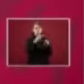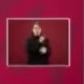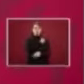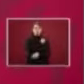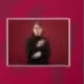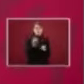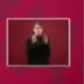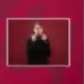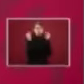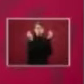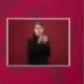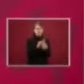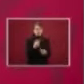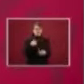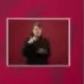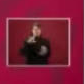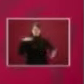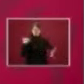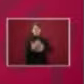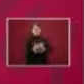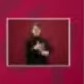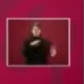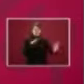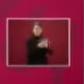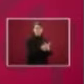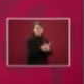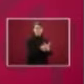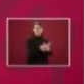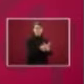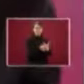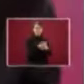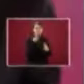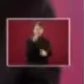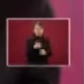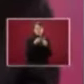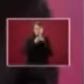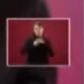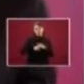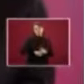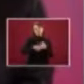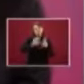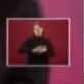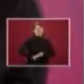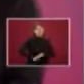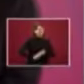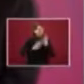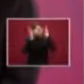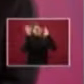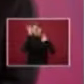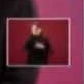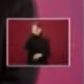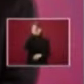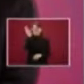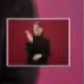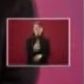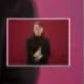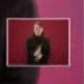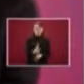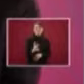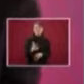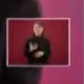descalificaciones. Ni coincido, a mí no me parece que en este momento esté en riesgo